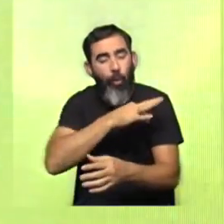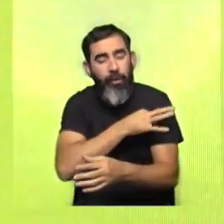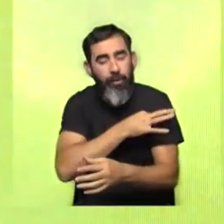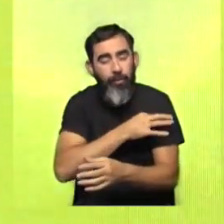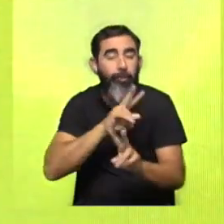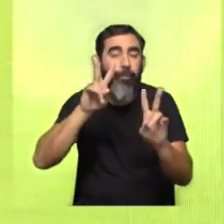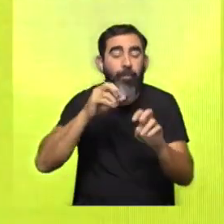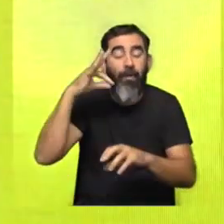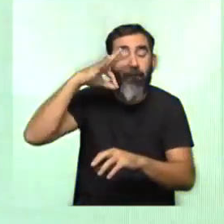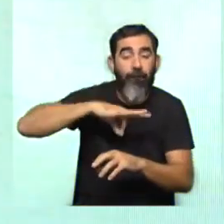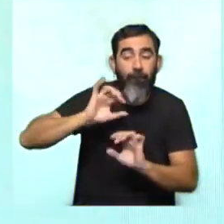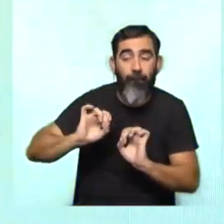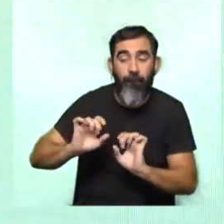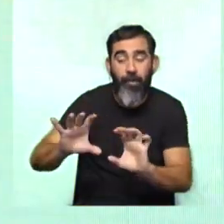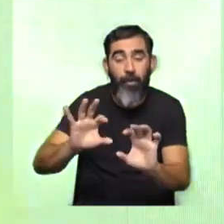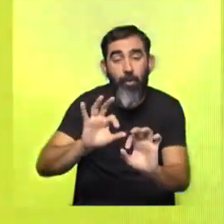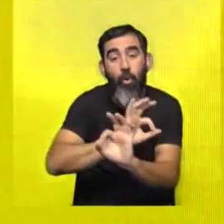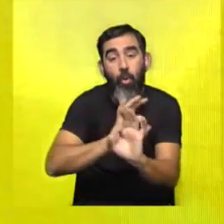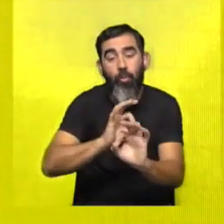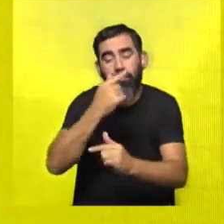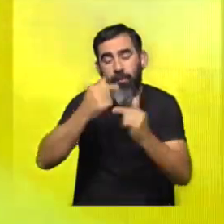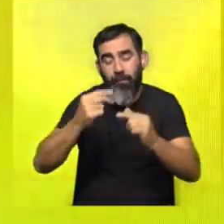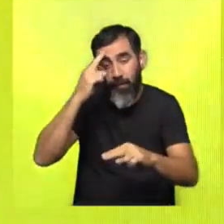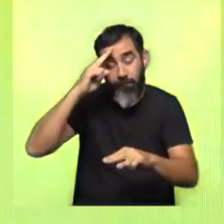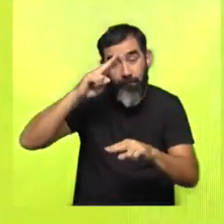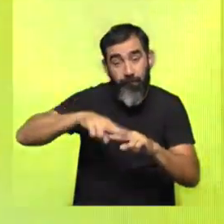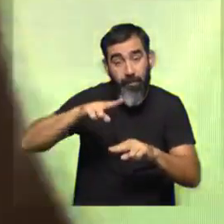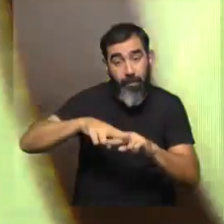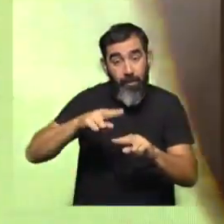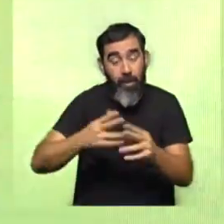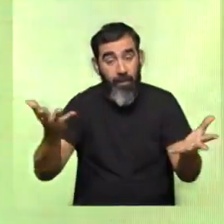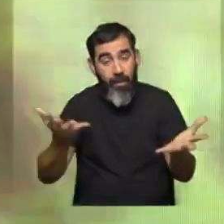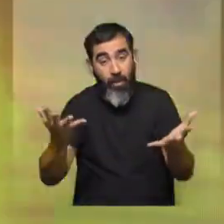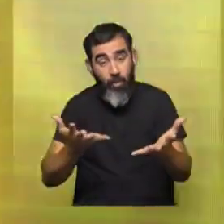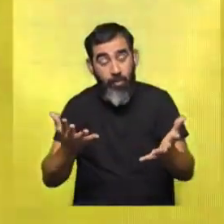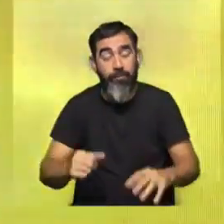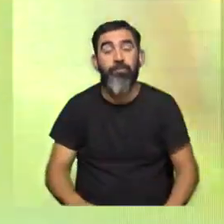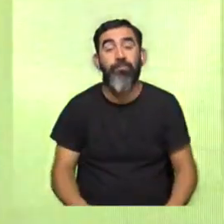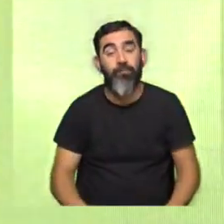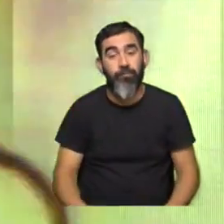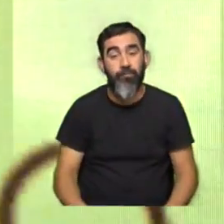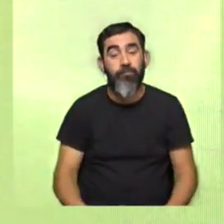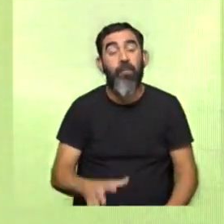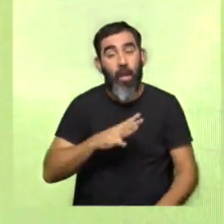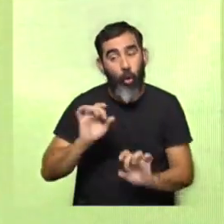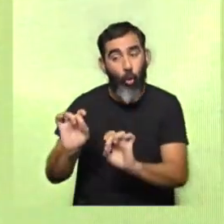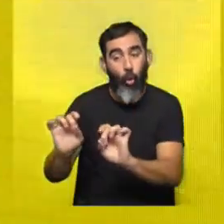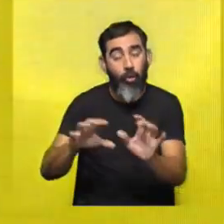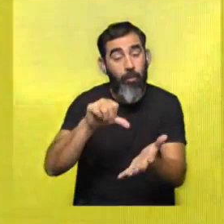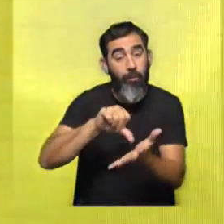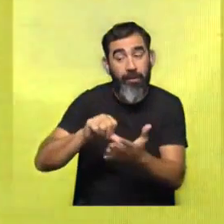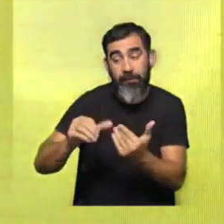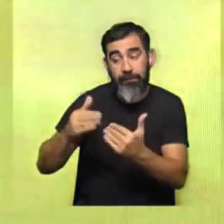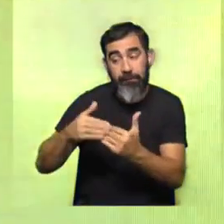en cuanto a los virus que transmite o la prevalencia de estas enfermedades en este momento, que se considere que hay brotes epidémicos en países